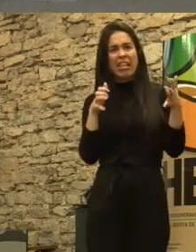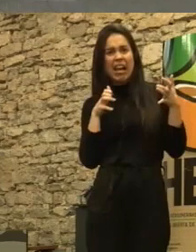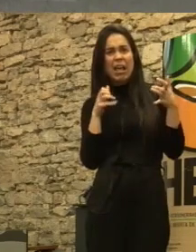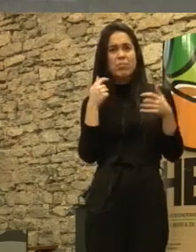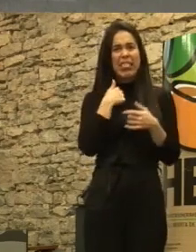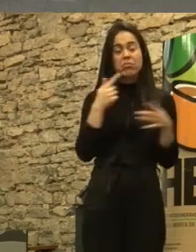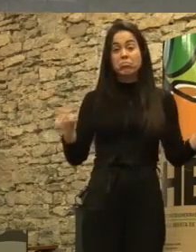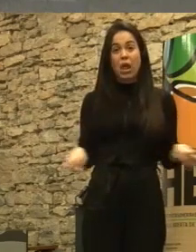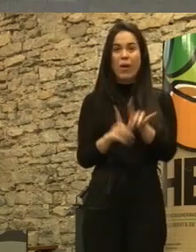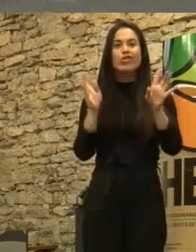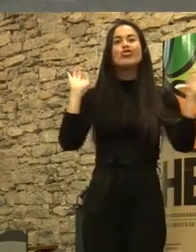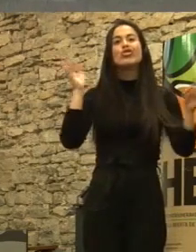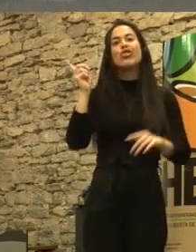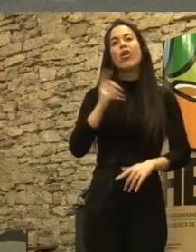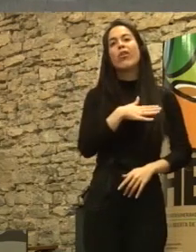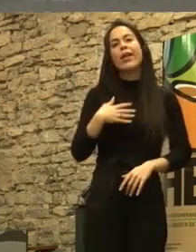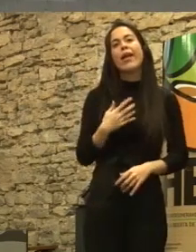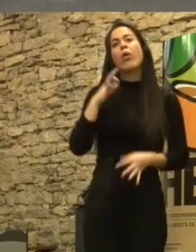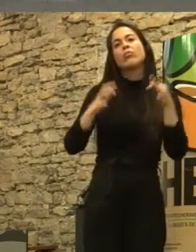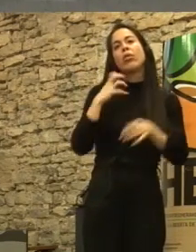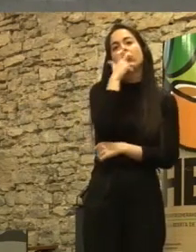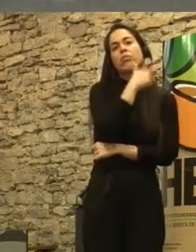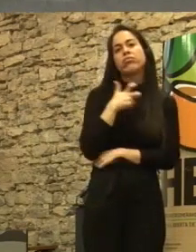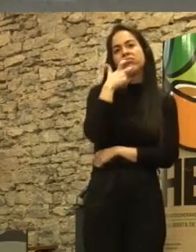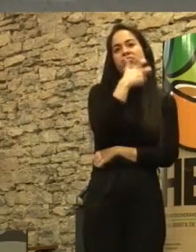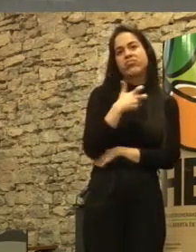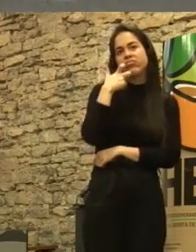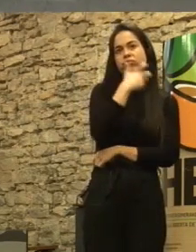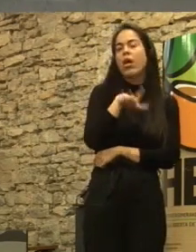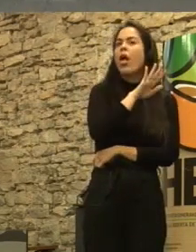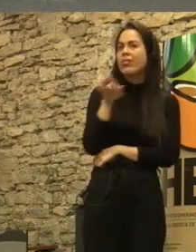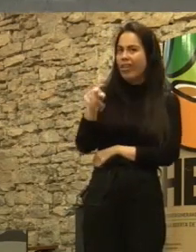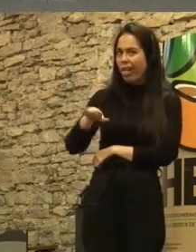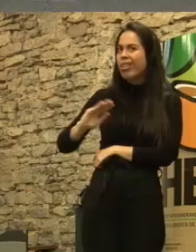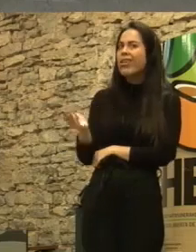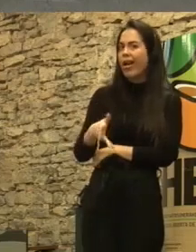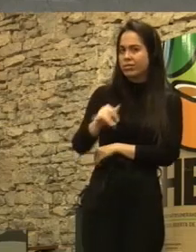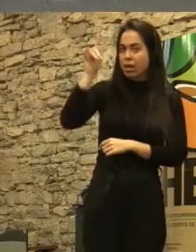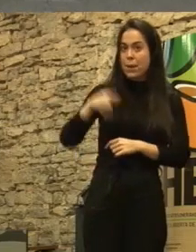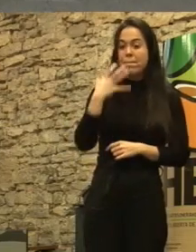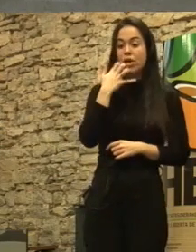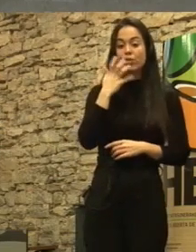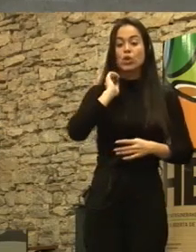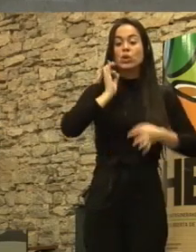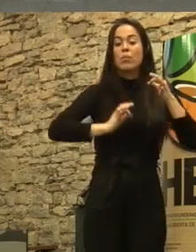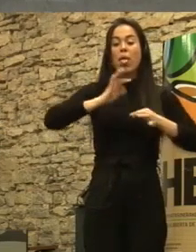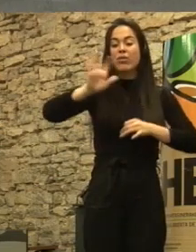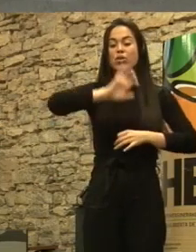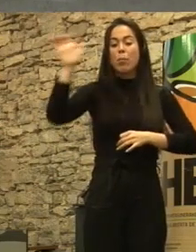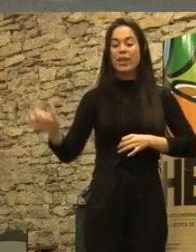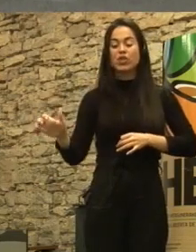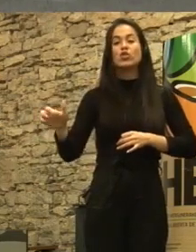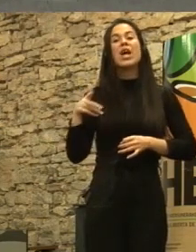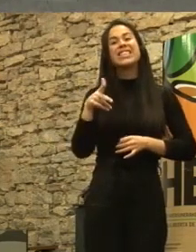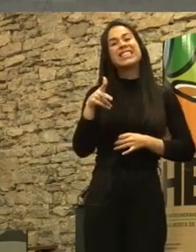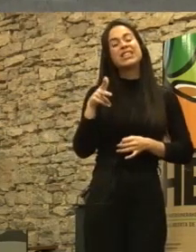un... Bueno, vale, hay que tener como cierto cuidado, pero este exigir la justicia hasta hacer esas cosas, y para eso, por ejemplo, el Tribunal Europeo de Derechos Humanos, ¿no? En Estrasburgo, ¿no?